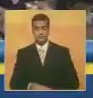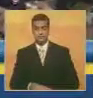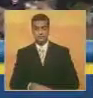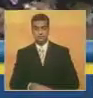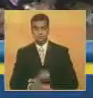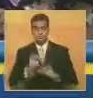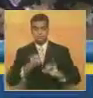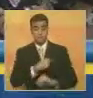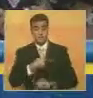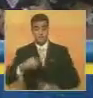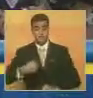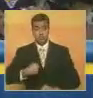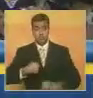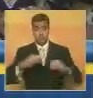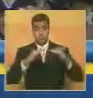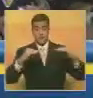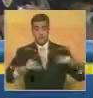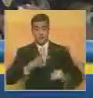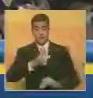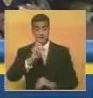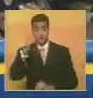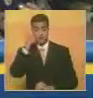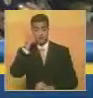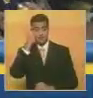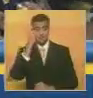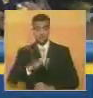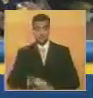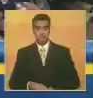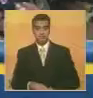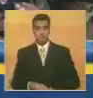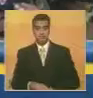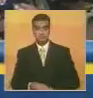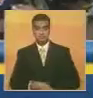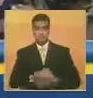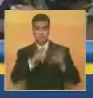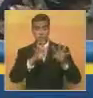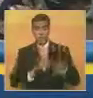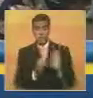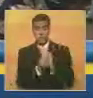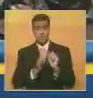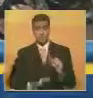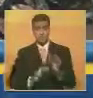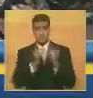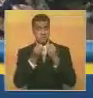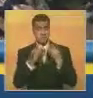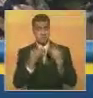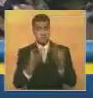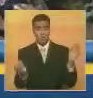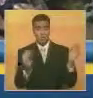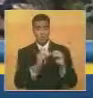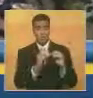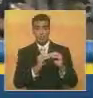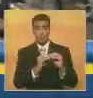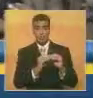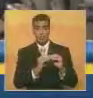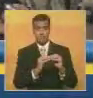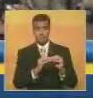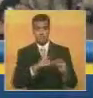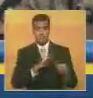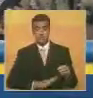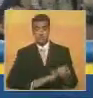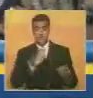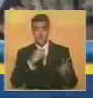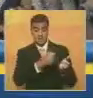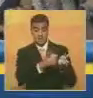Ya nosotros instalamos una mesa hace 3 días, los internos quedaron muy satisfechos con la mesa, los acuerdos están en